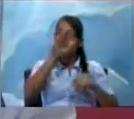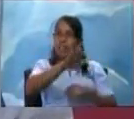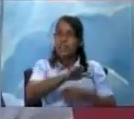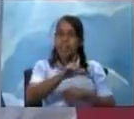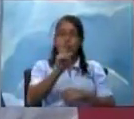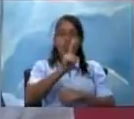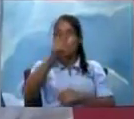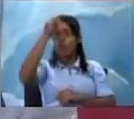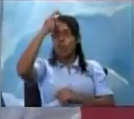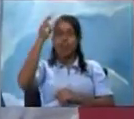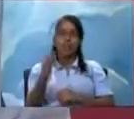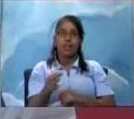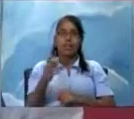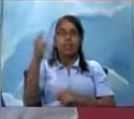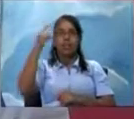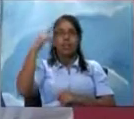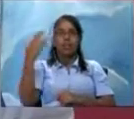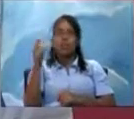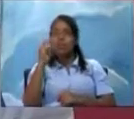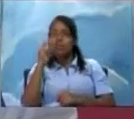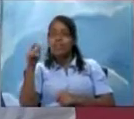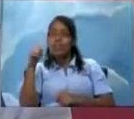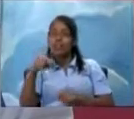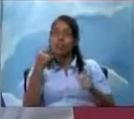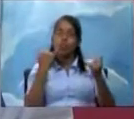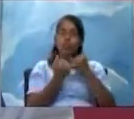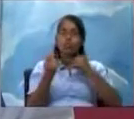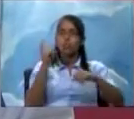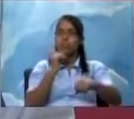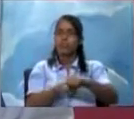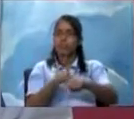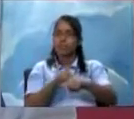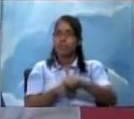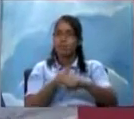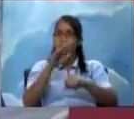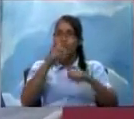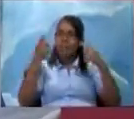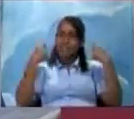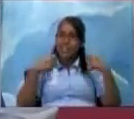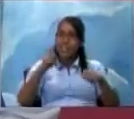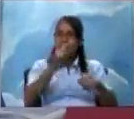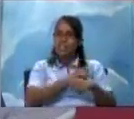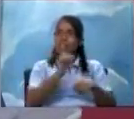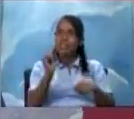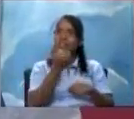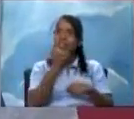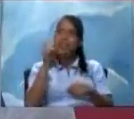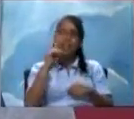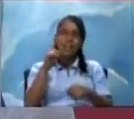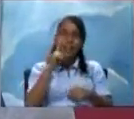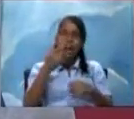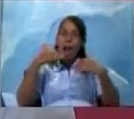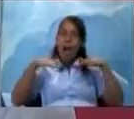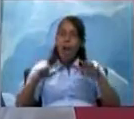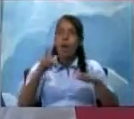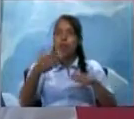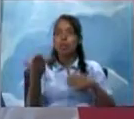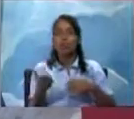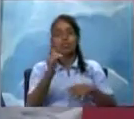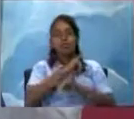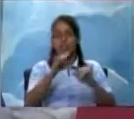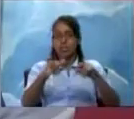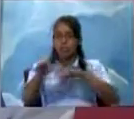está, no lo creáis. Sabemos que Satanás en estos últimos tiempos va a tratar de engañar aún a los